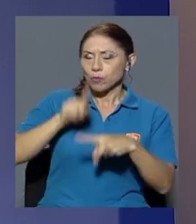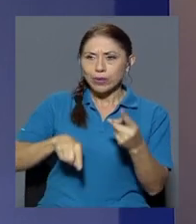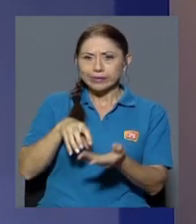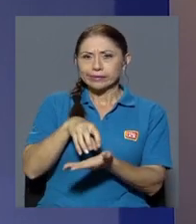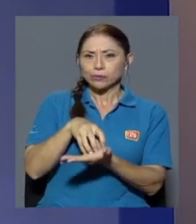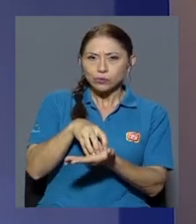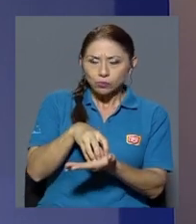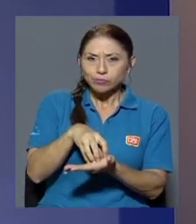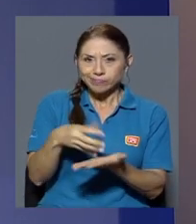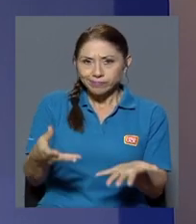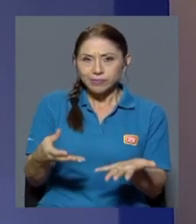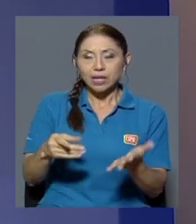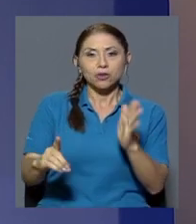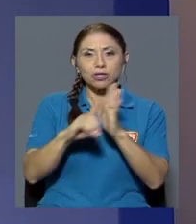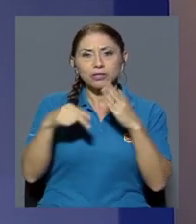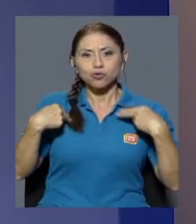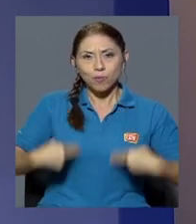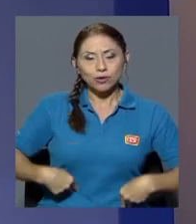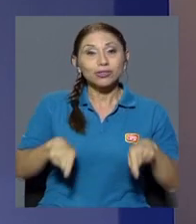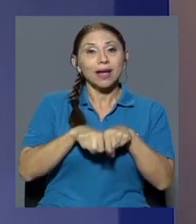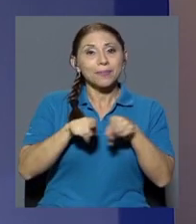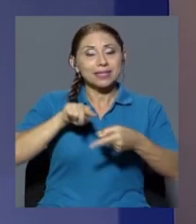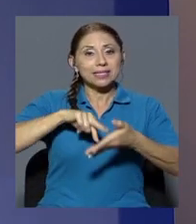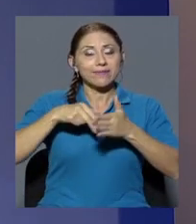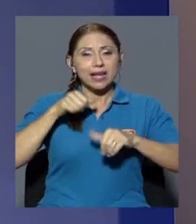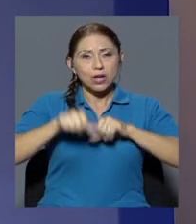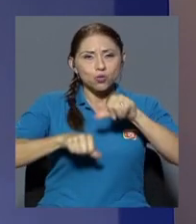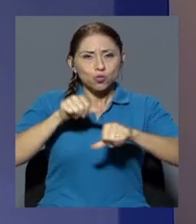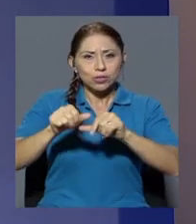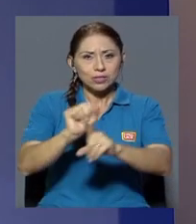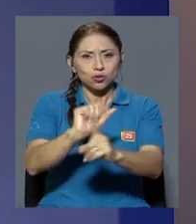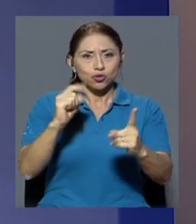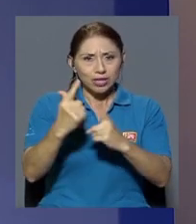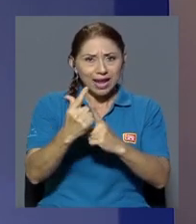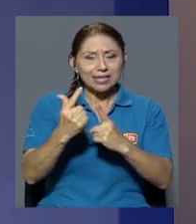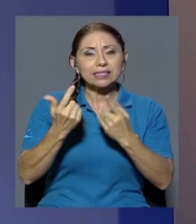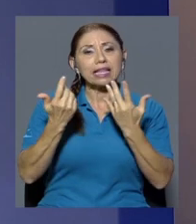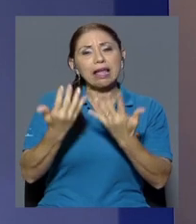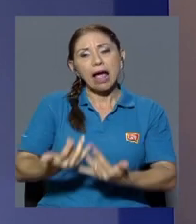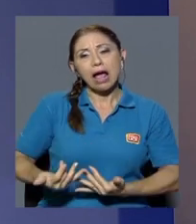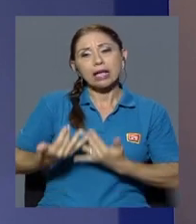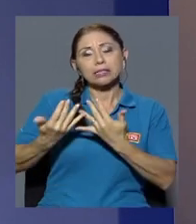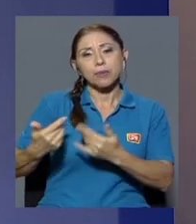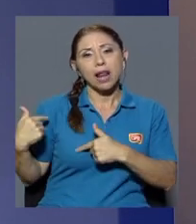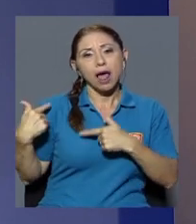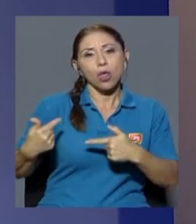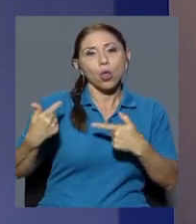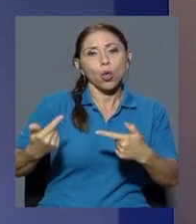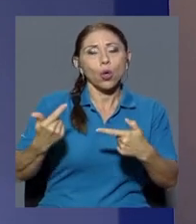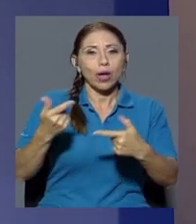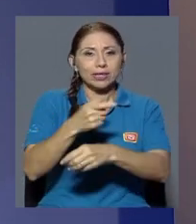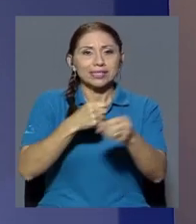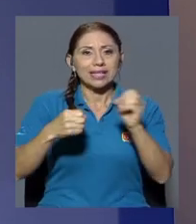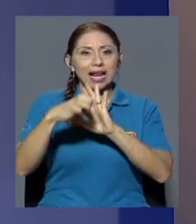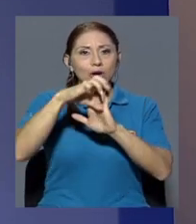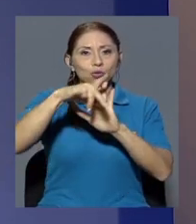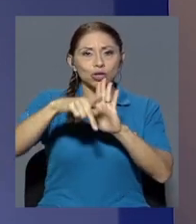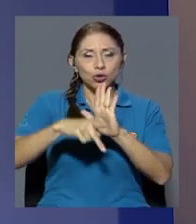y que los derechos humanos también son luchas sociales luchas sociales que han esperado de una sala constitucional lenta